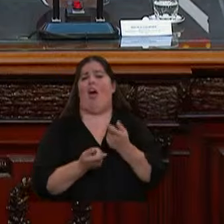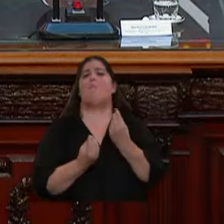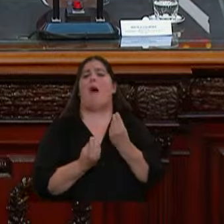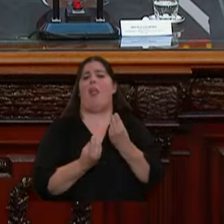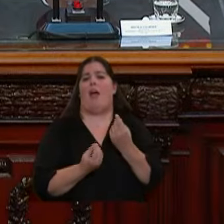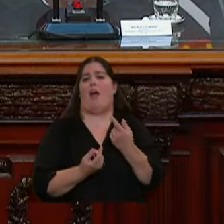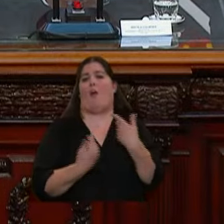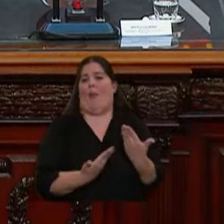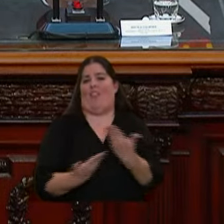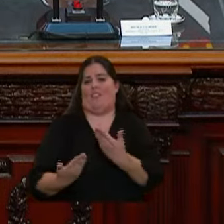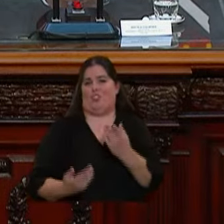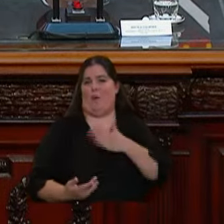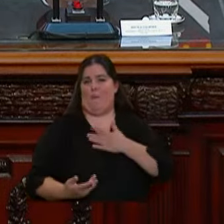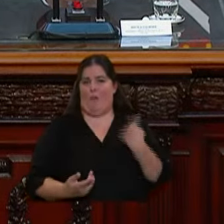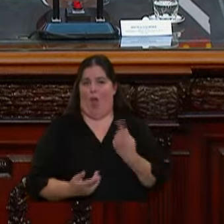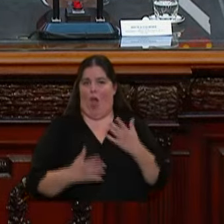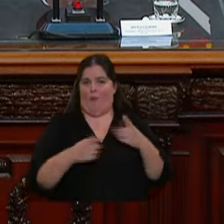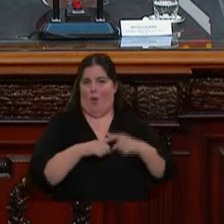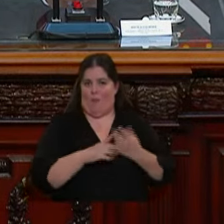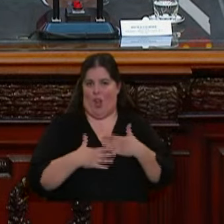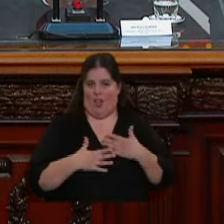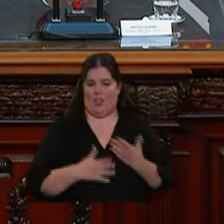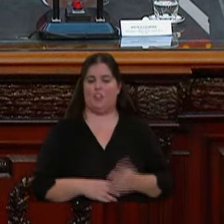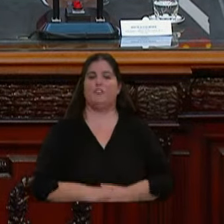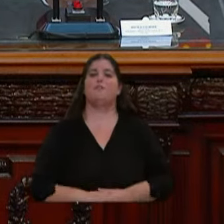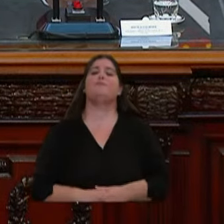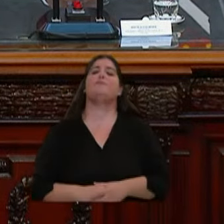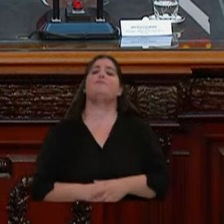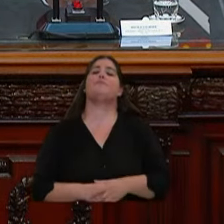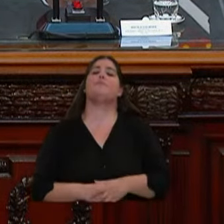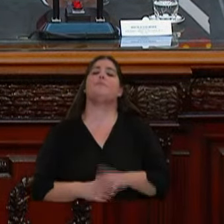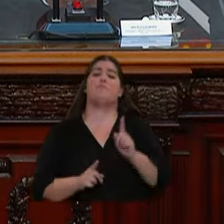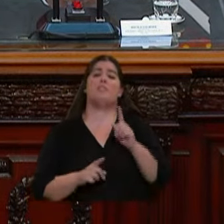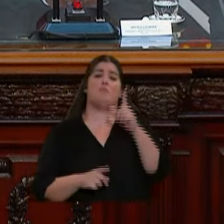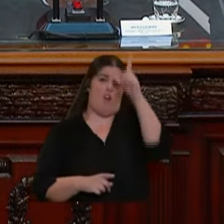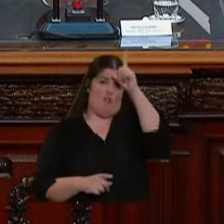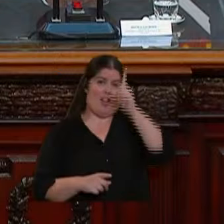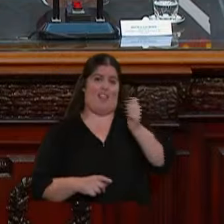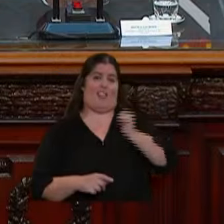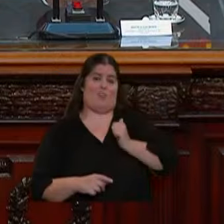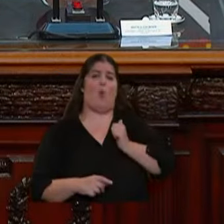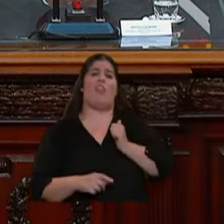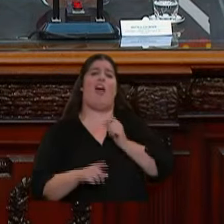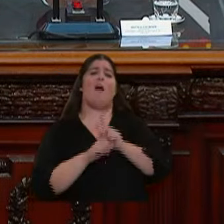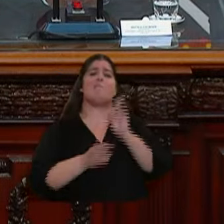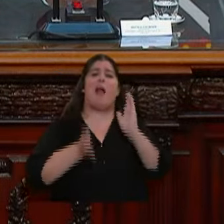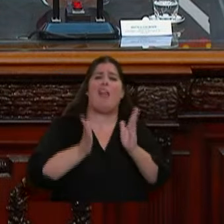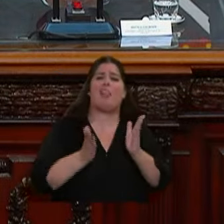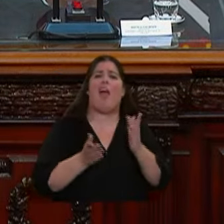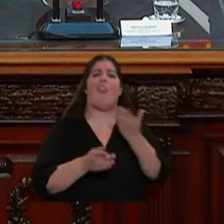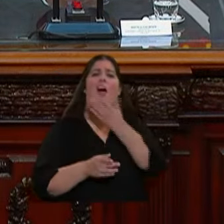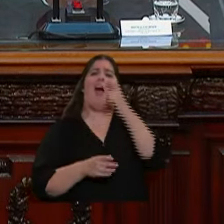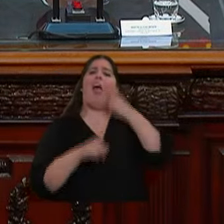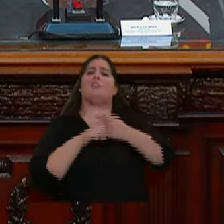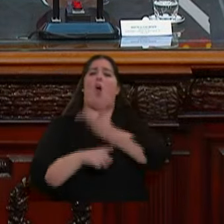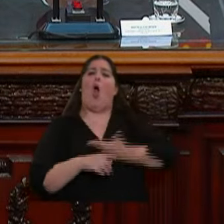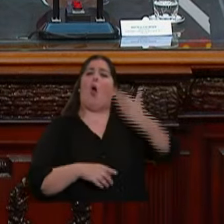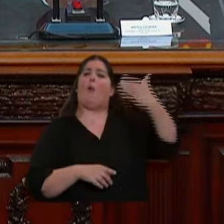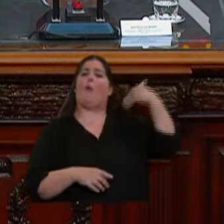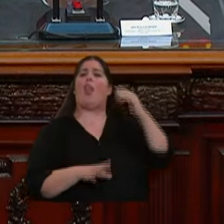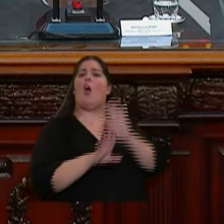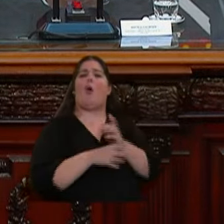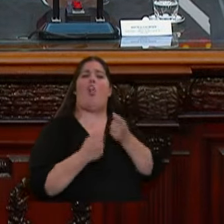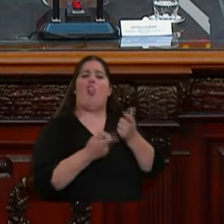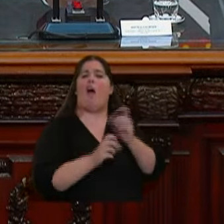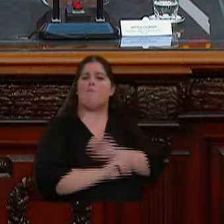propio. Frente a ellos, unas fuerzas de seguridad maltratadas y pisoteadas por los gobiernos anteriores, que los ataron de